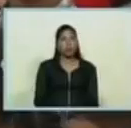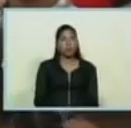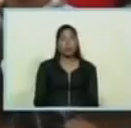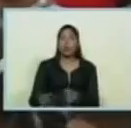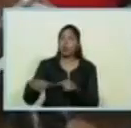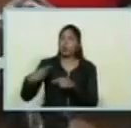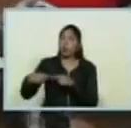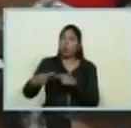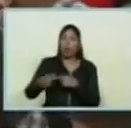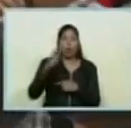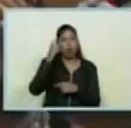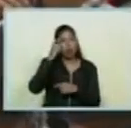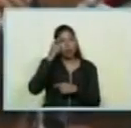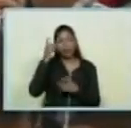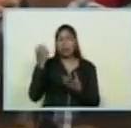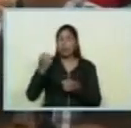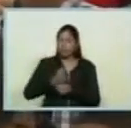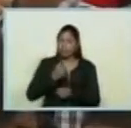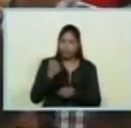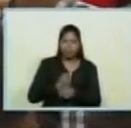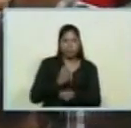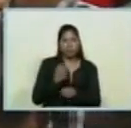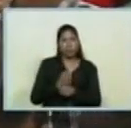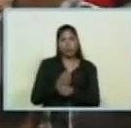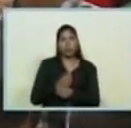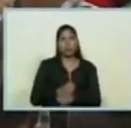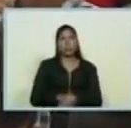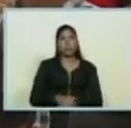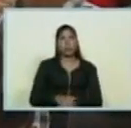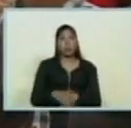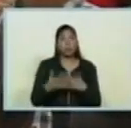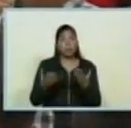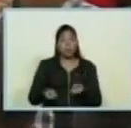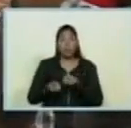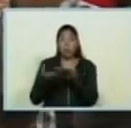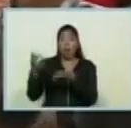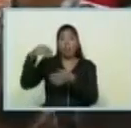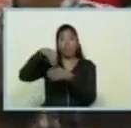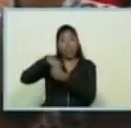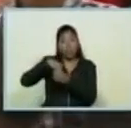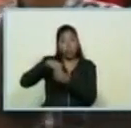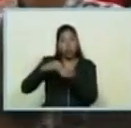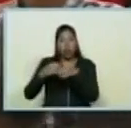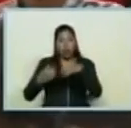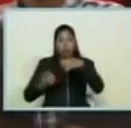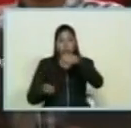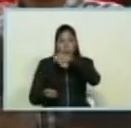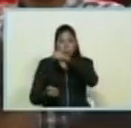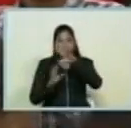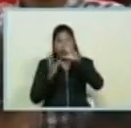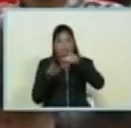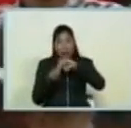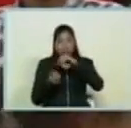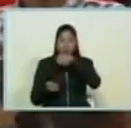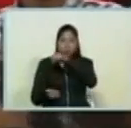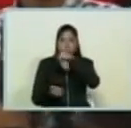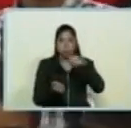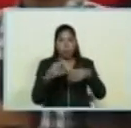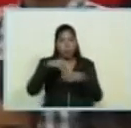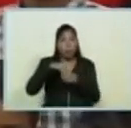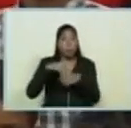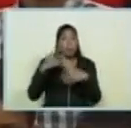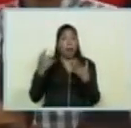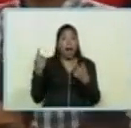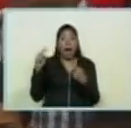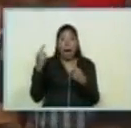trabajo, participando en la producción para los CLAP, para que cada niño le llegue su kit escolar, tenga su beneficio en su colegio,